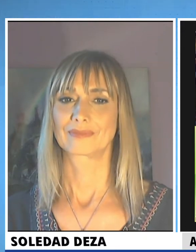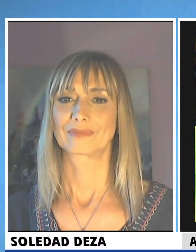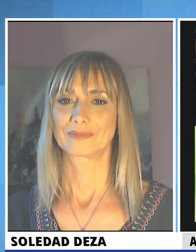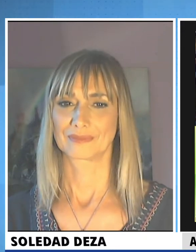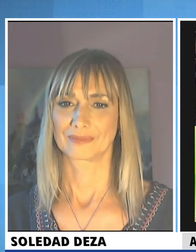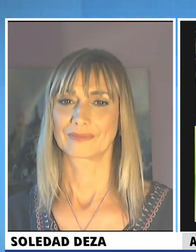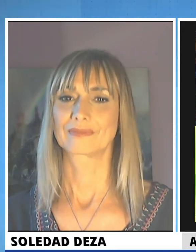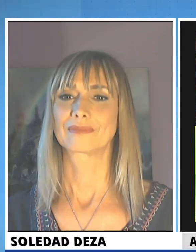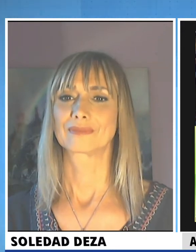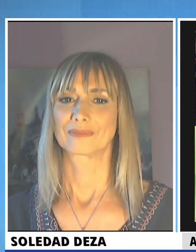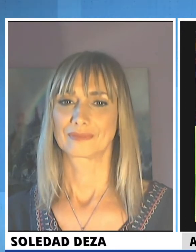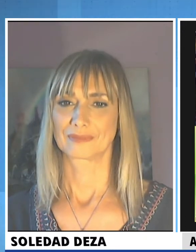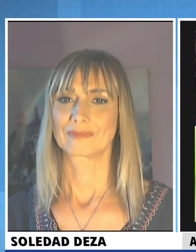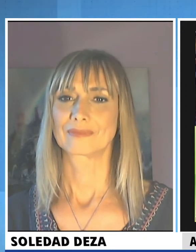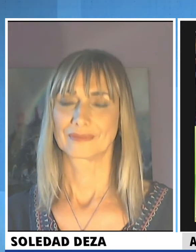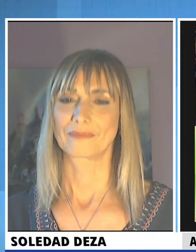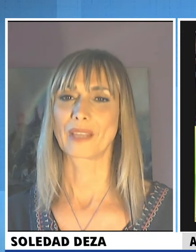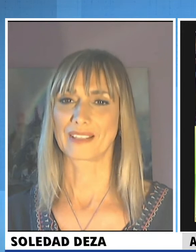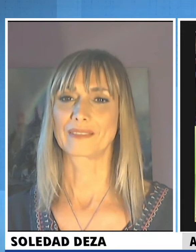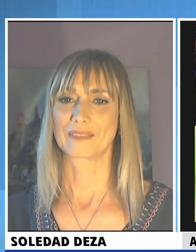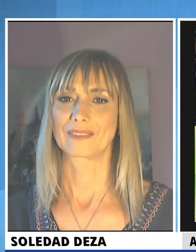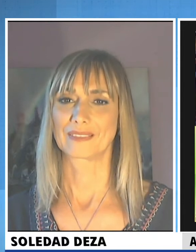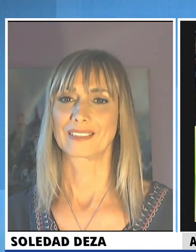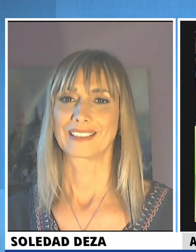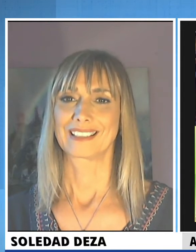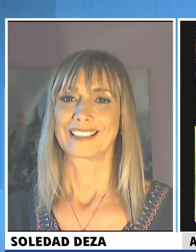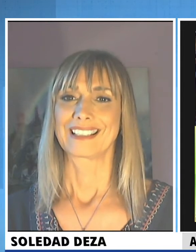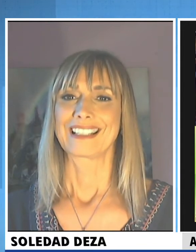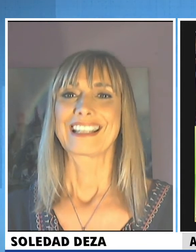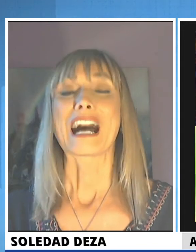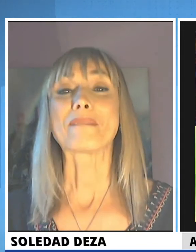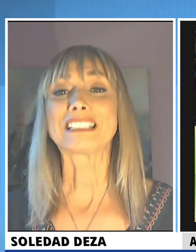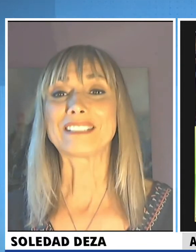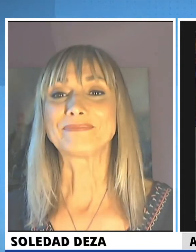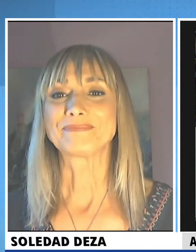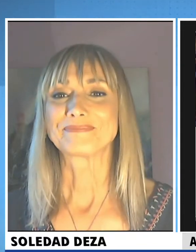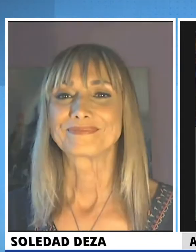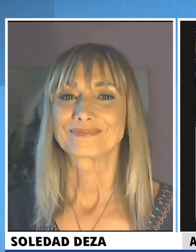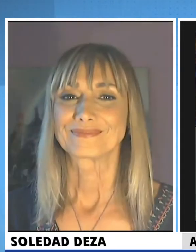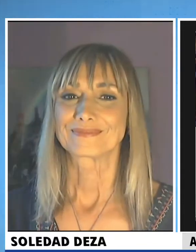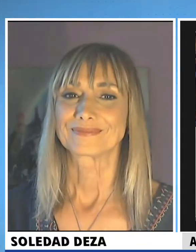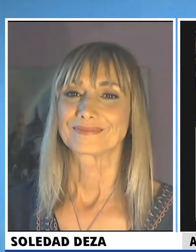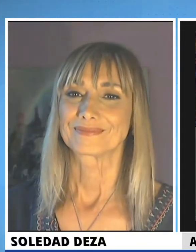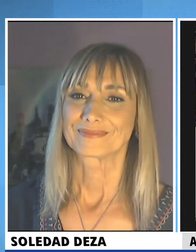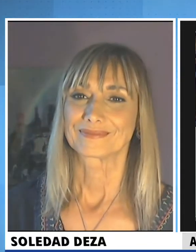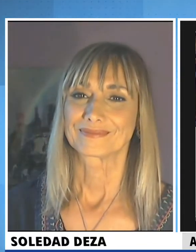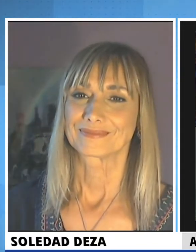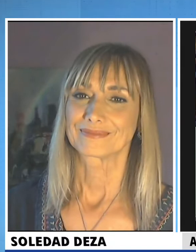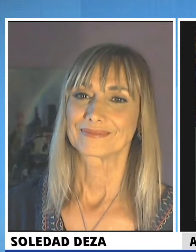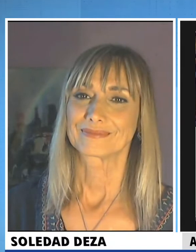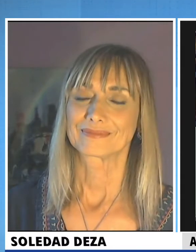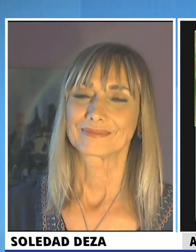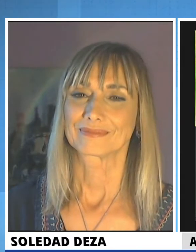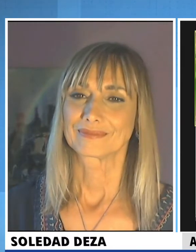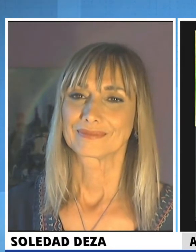de otra forma, me parece que ya muestra otro punto de partida, ¿no? Amandita. Quería